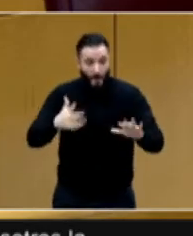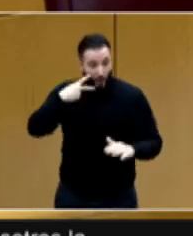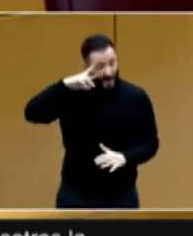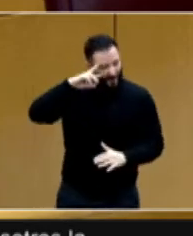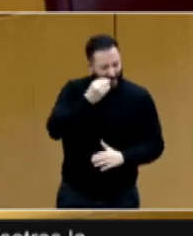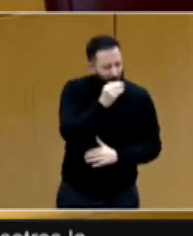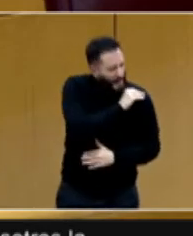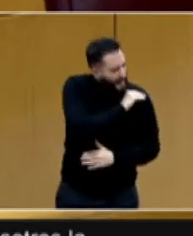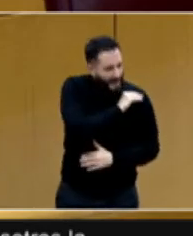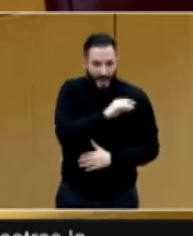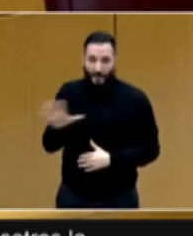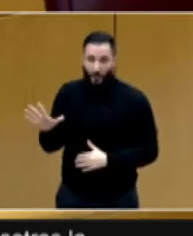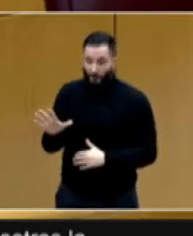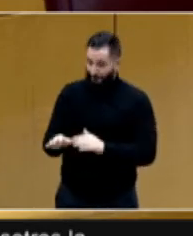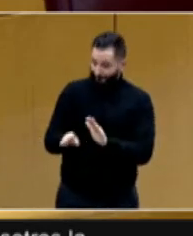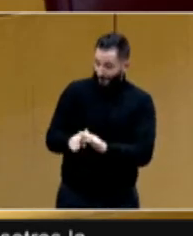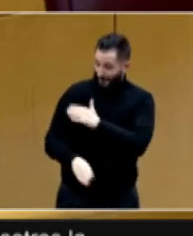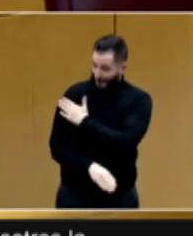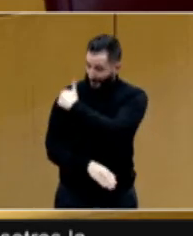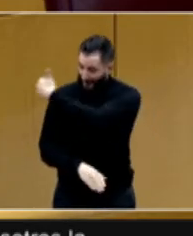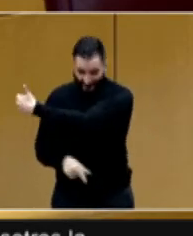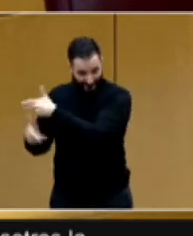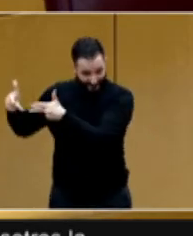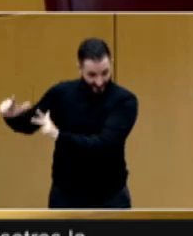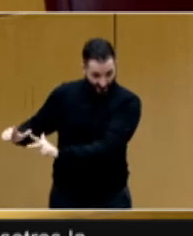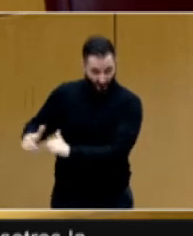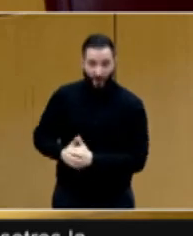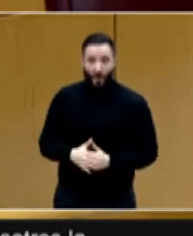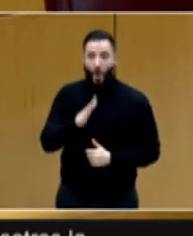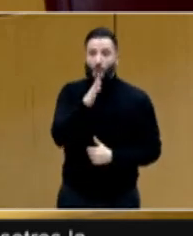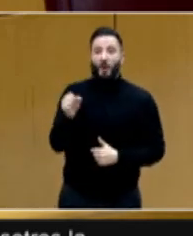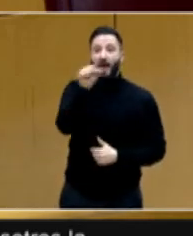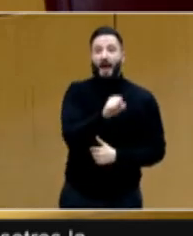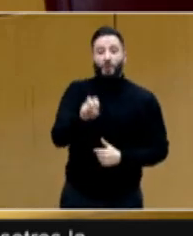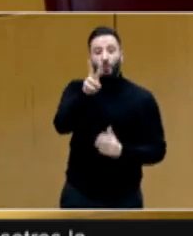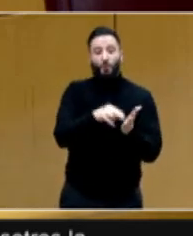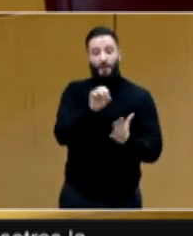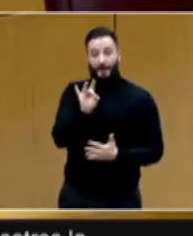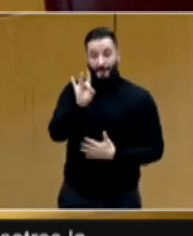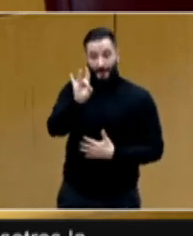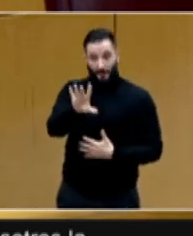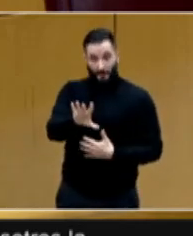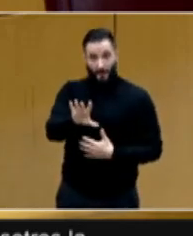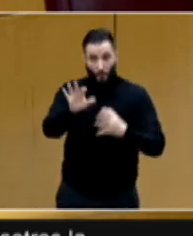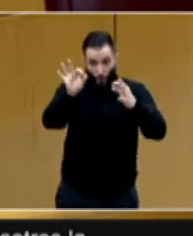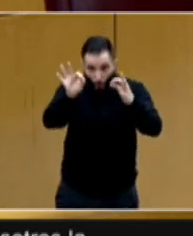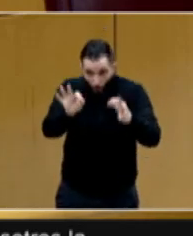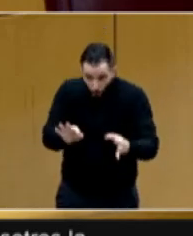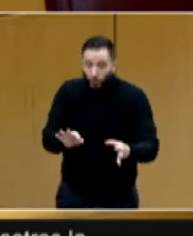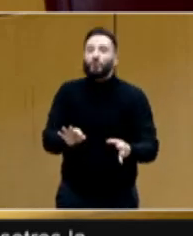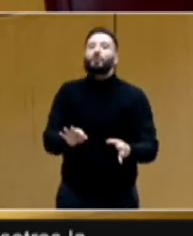la tenemos Aquí sentada porque en el año 2015 fuimos